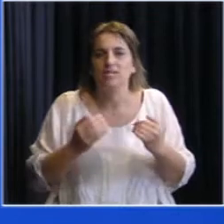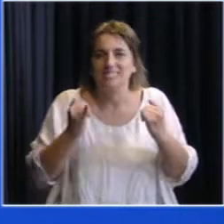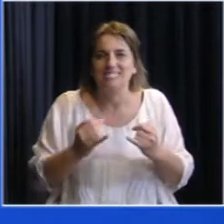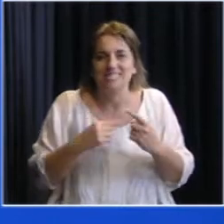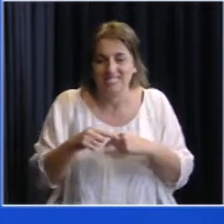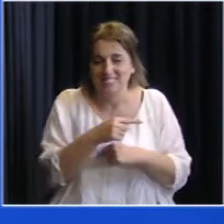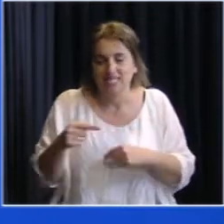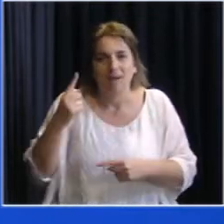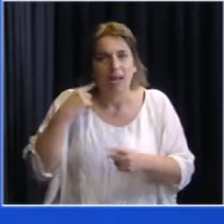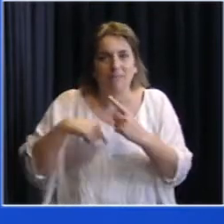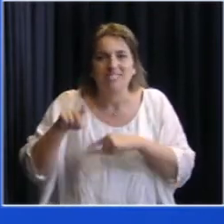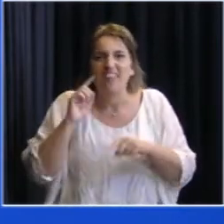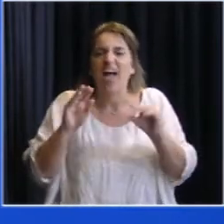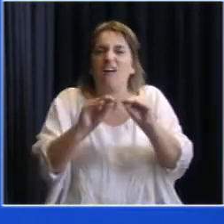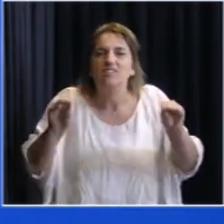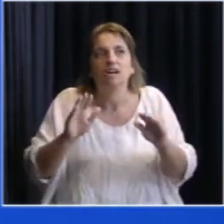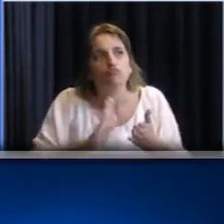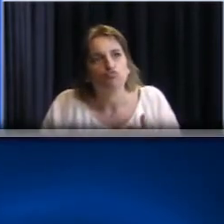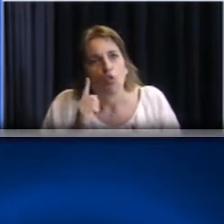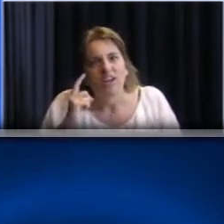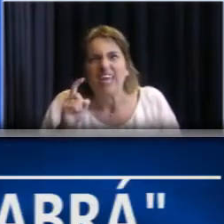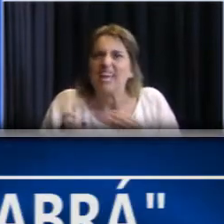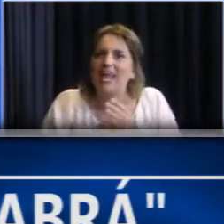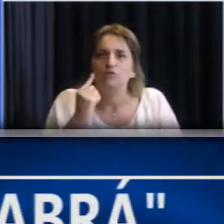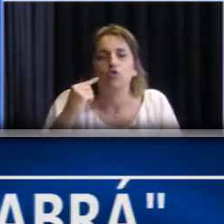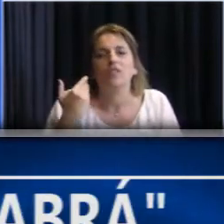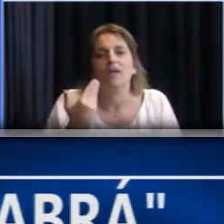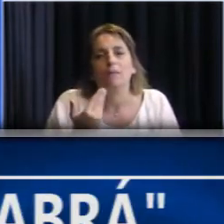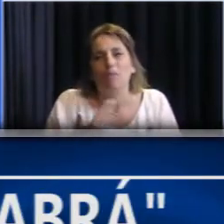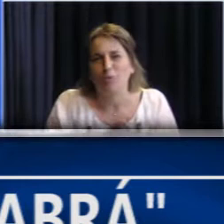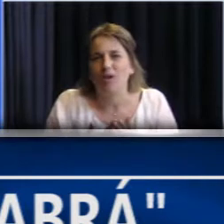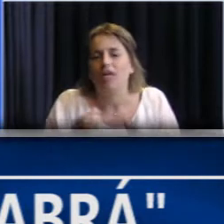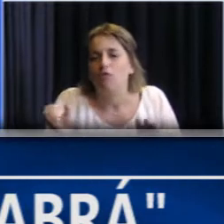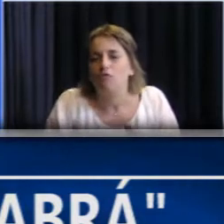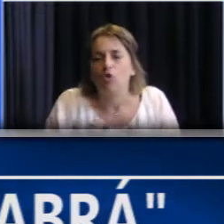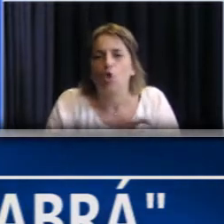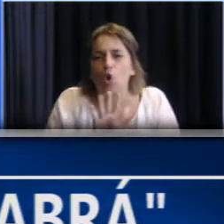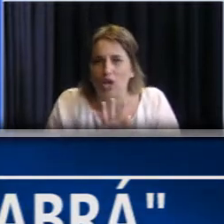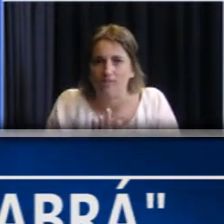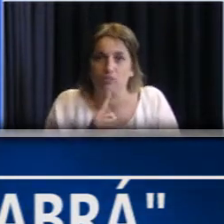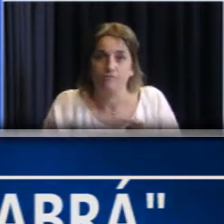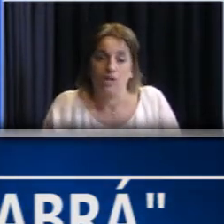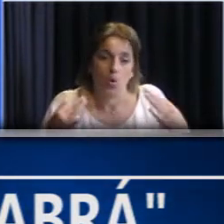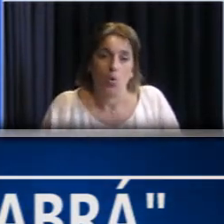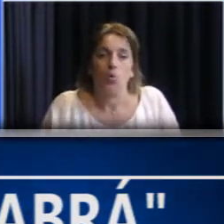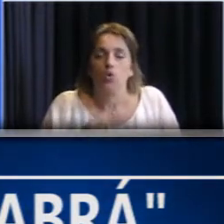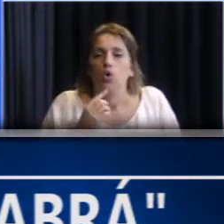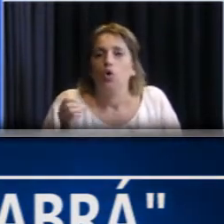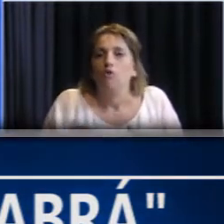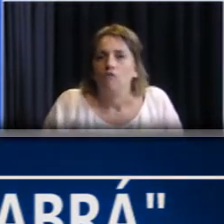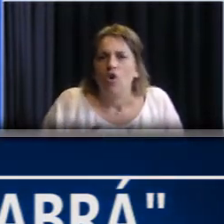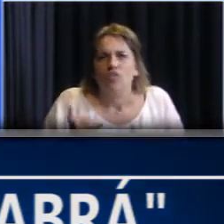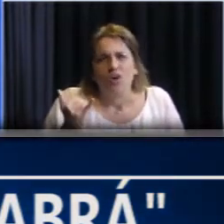la semana pasada anunciamos la creación de este fondo coronavirus y en ese momento la respuesta era el fondo va a